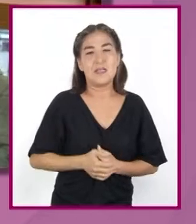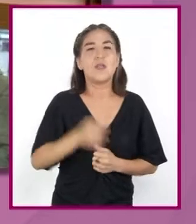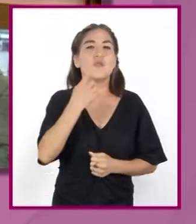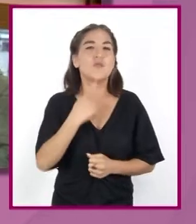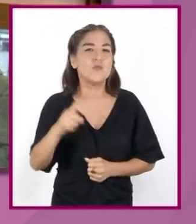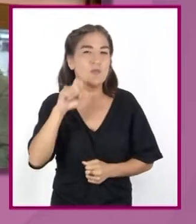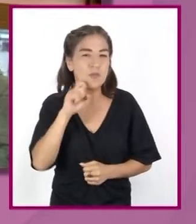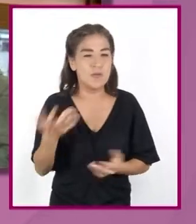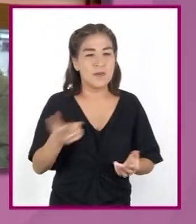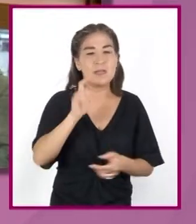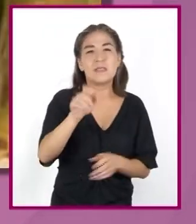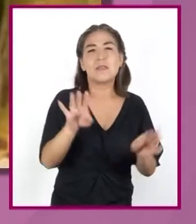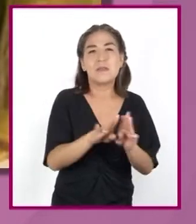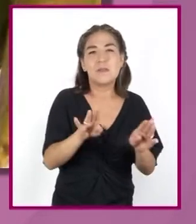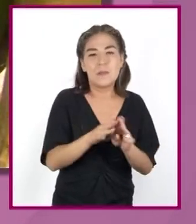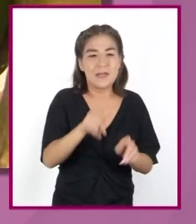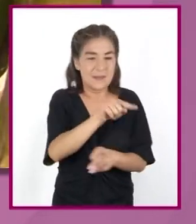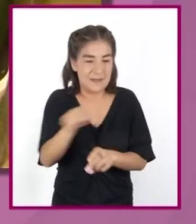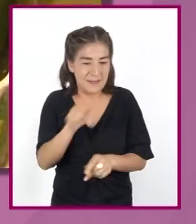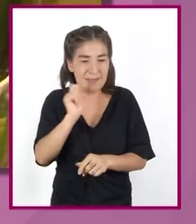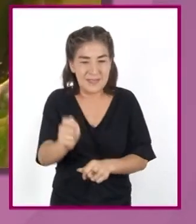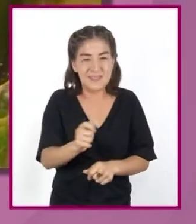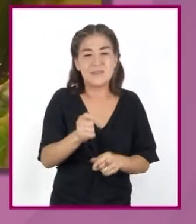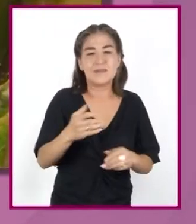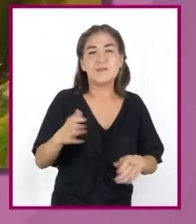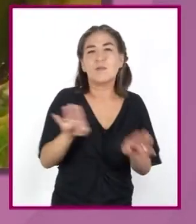tomate GM o un maíz GM,